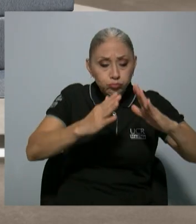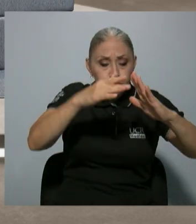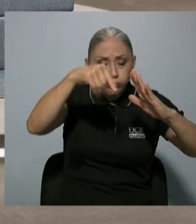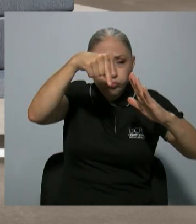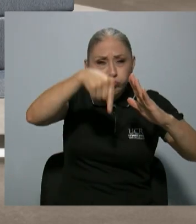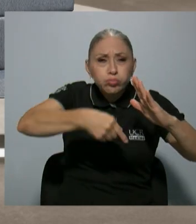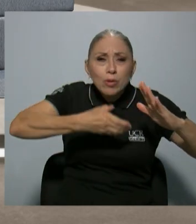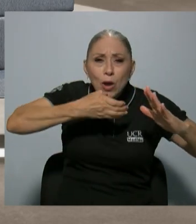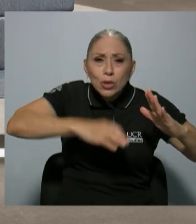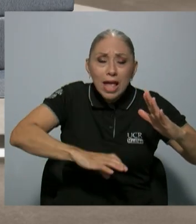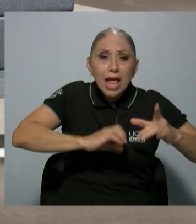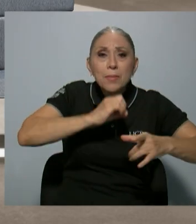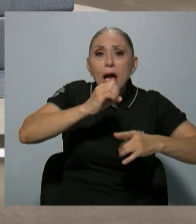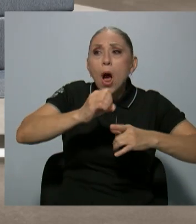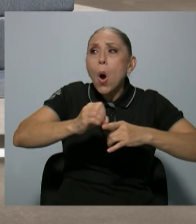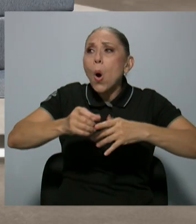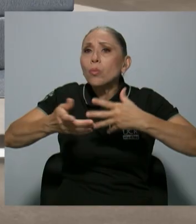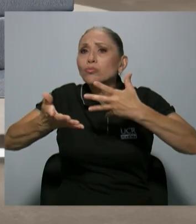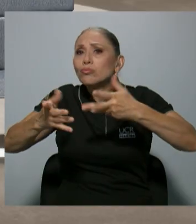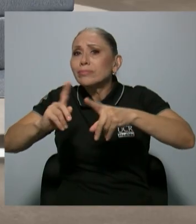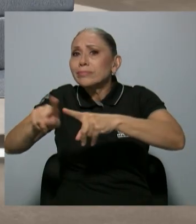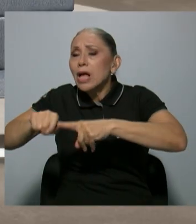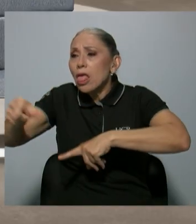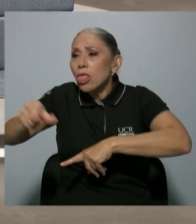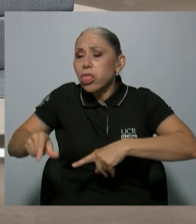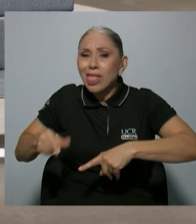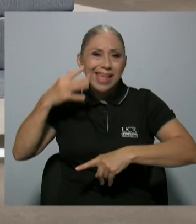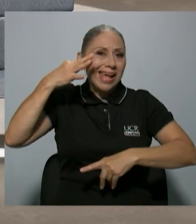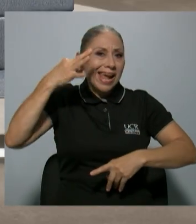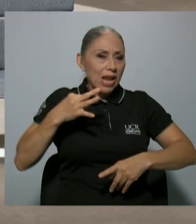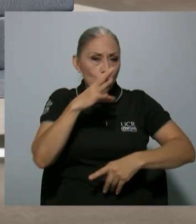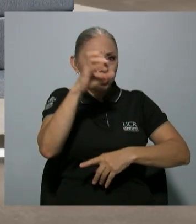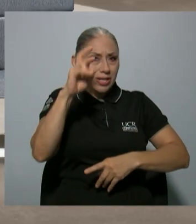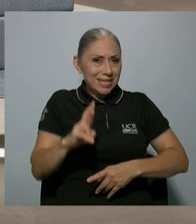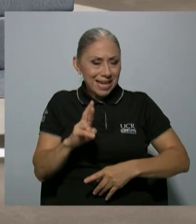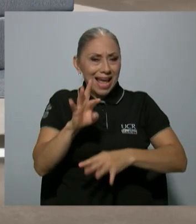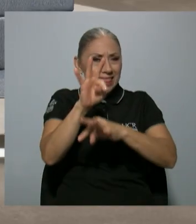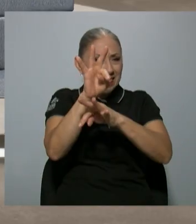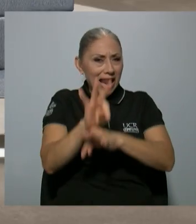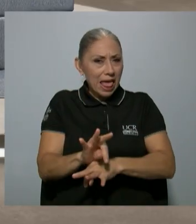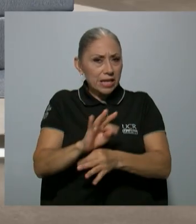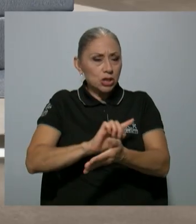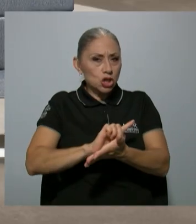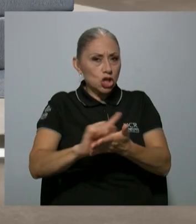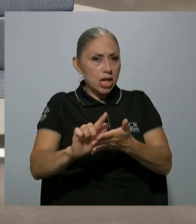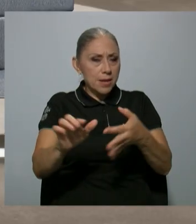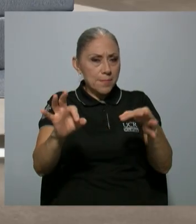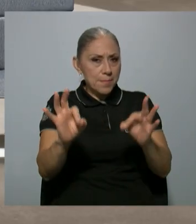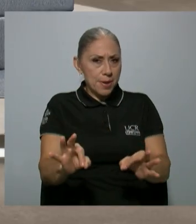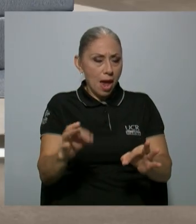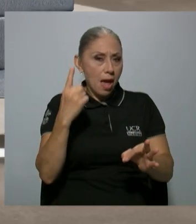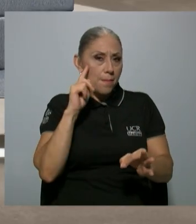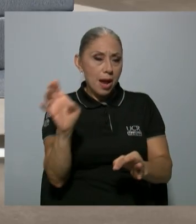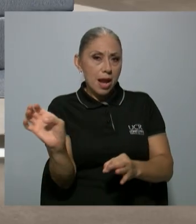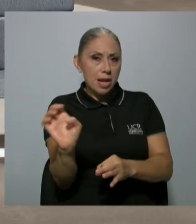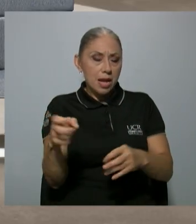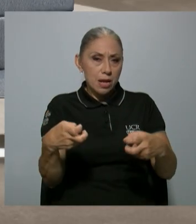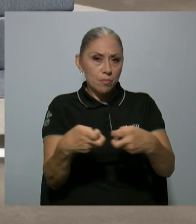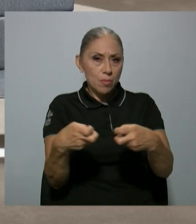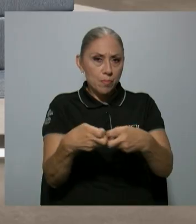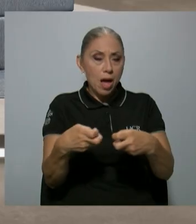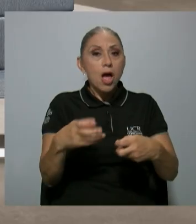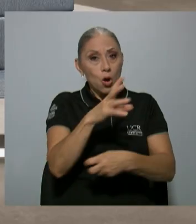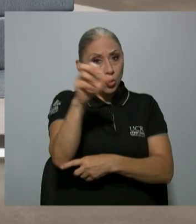ello? Creo que Costa Rica tiene también una tradición muy limpia en ese sentido. Costa Rica le ha apostado a la energía